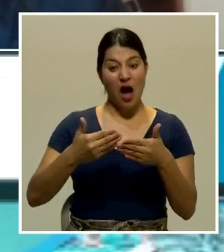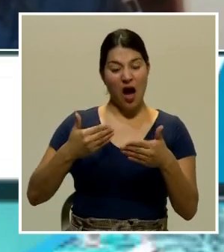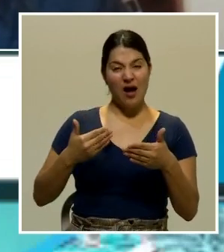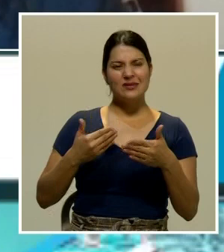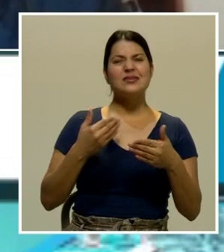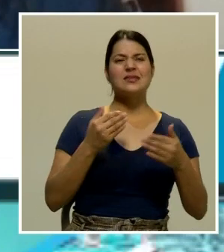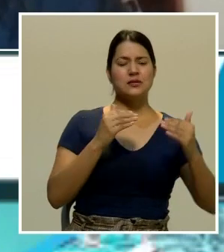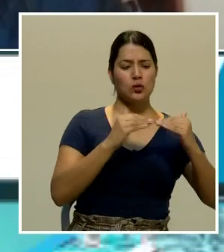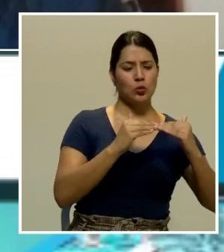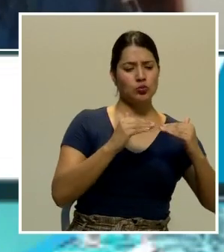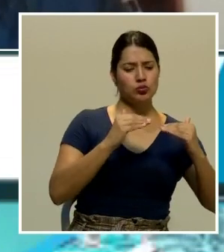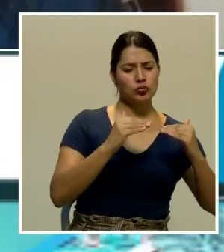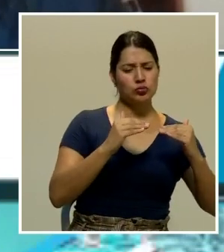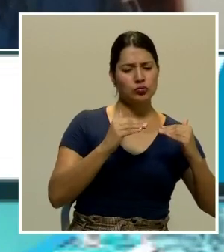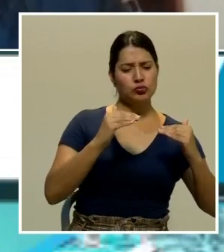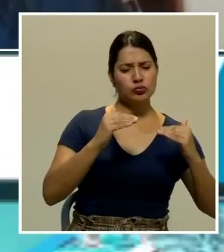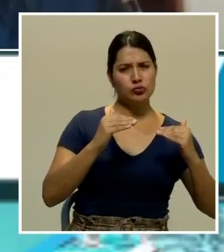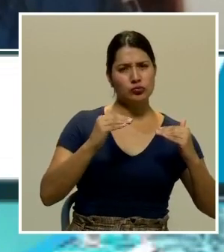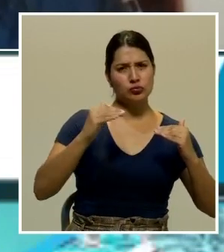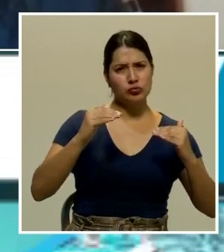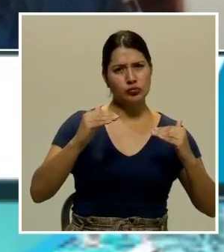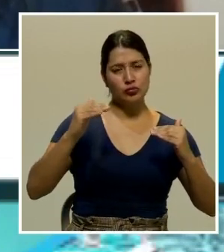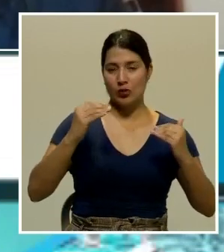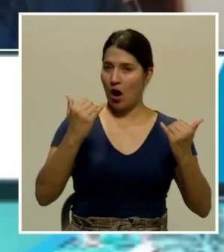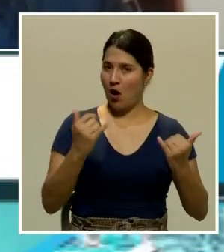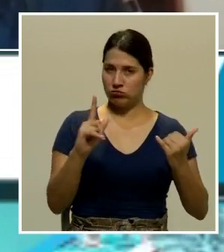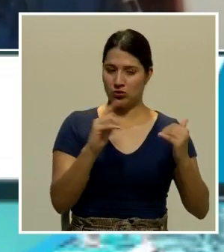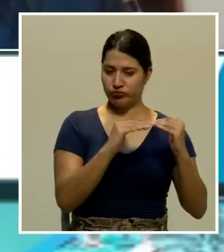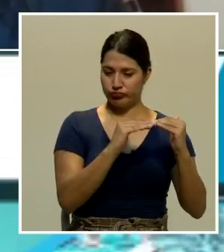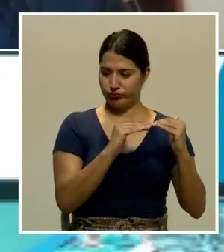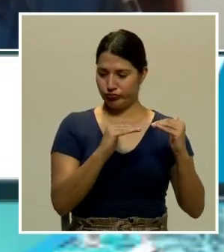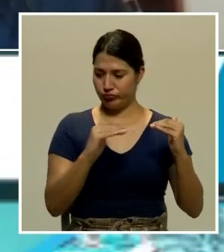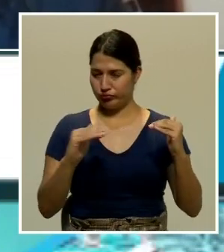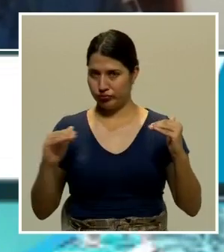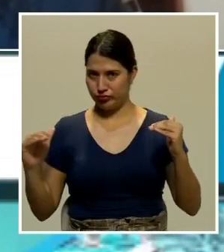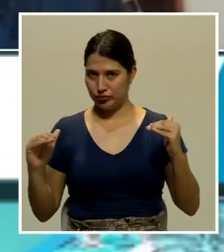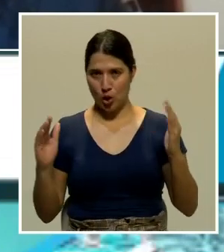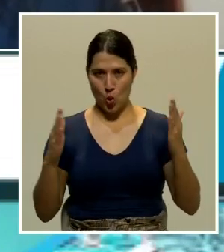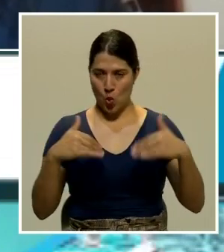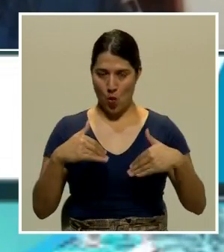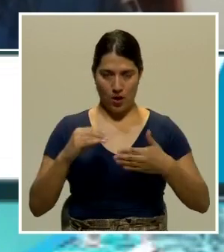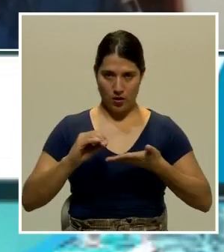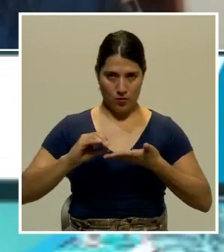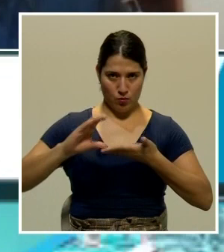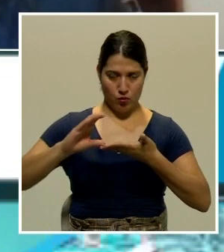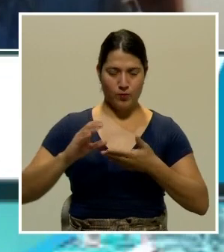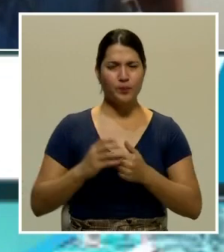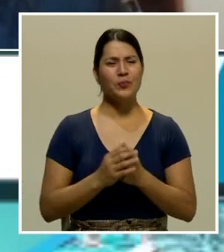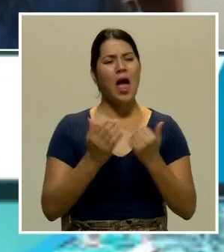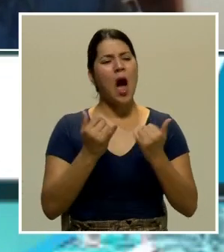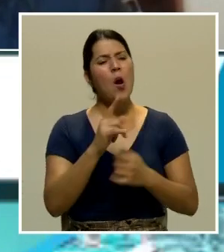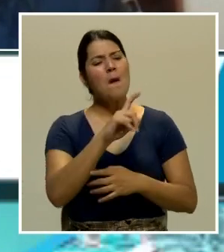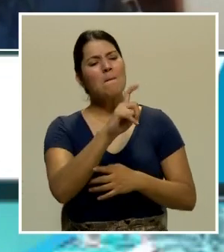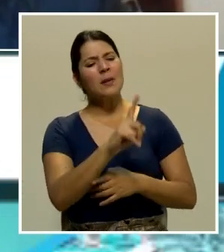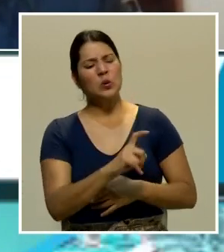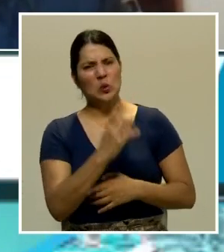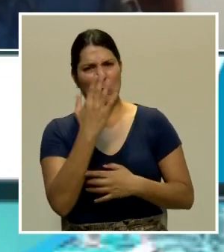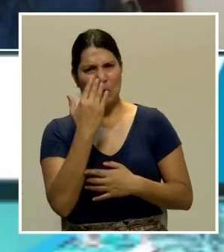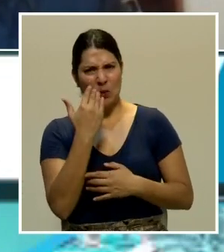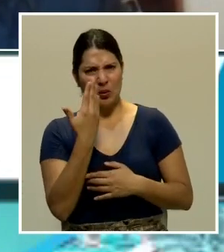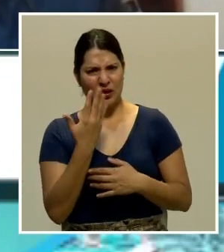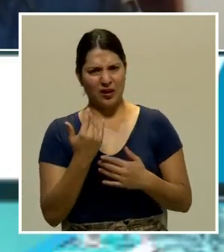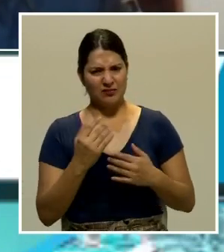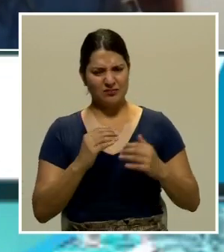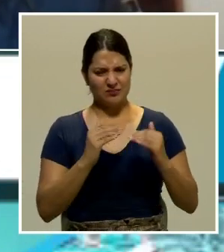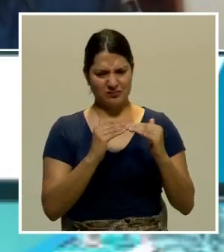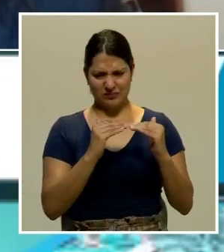que el Estado no se soca la faja. La pregunta, y hablando de política, es ¿por qué hacer un congelamiento